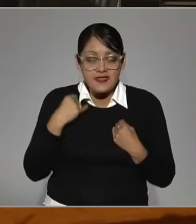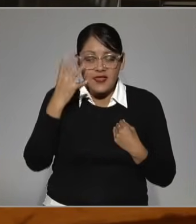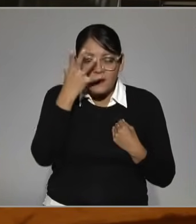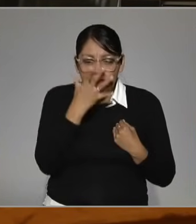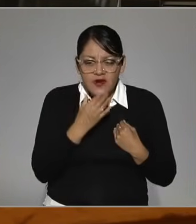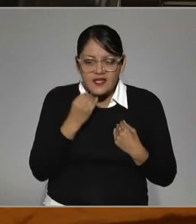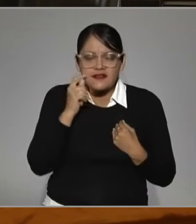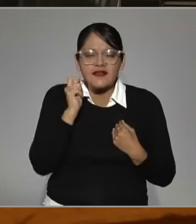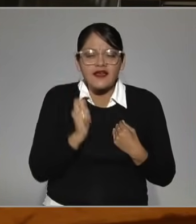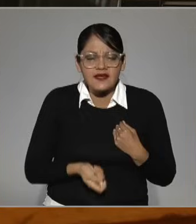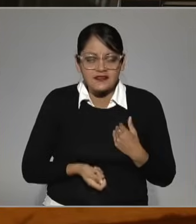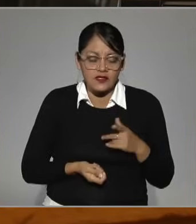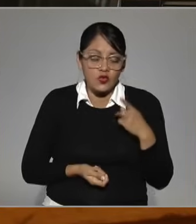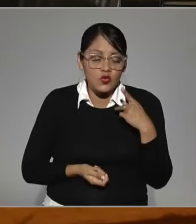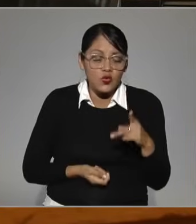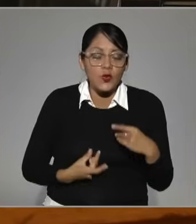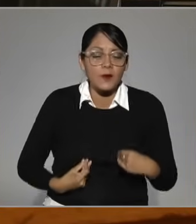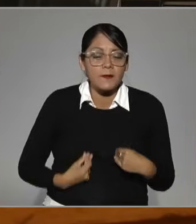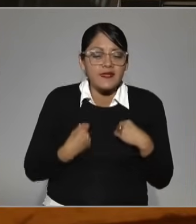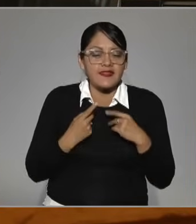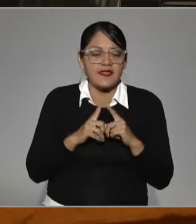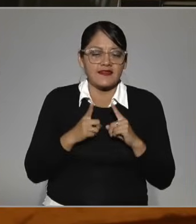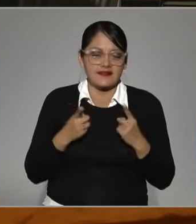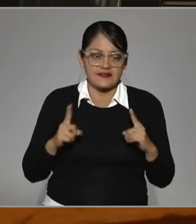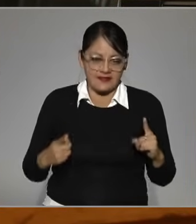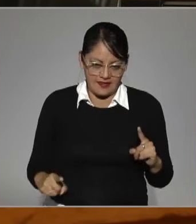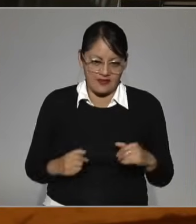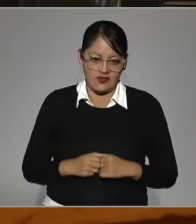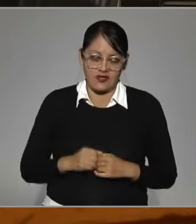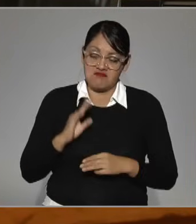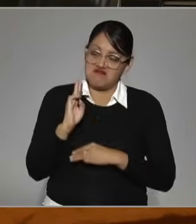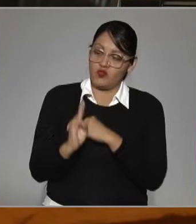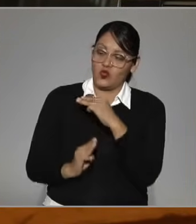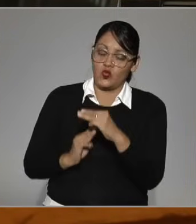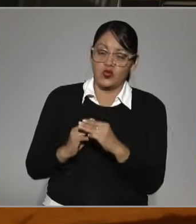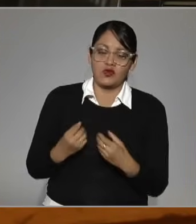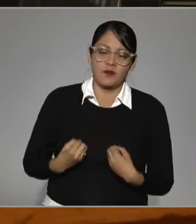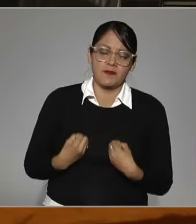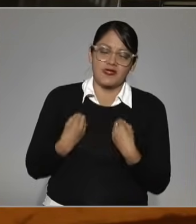vas a desarrollar de ti y lo que vas a aportar al mundo.